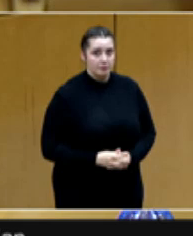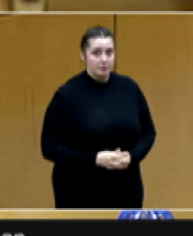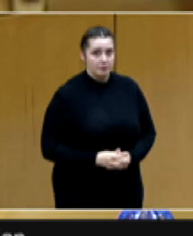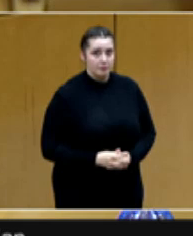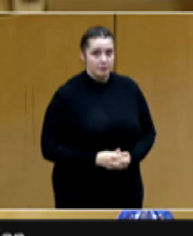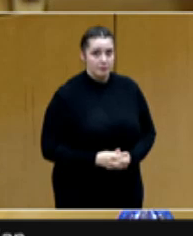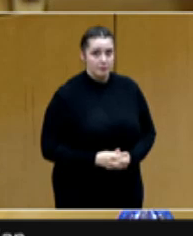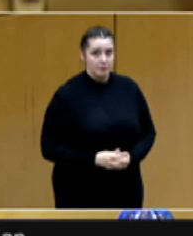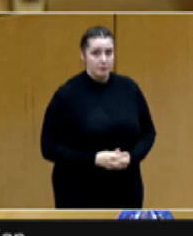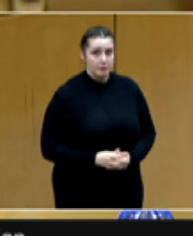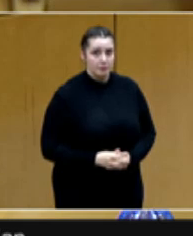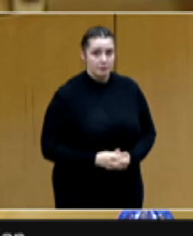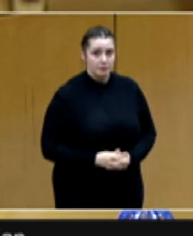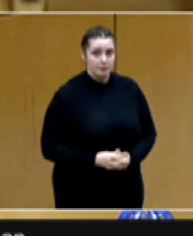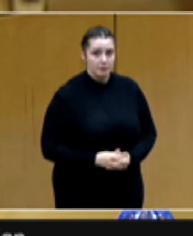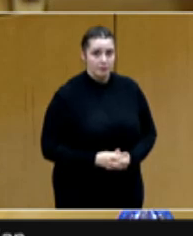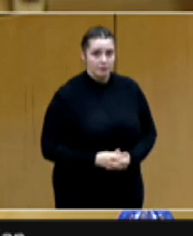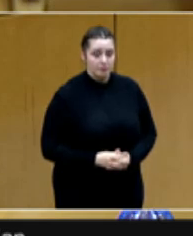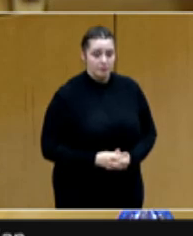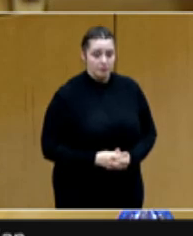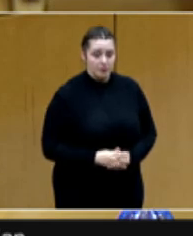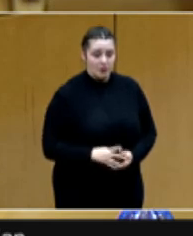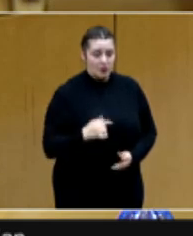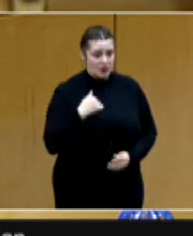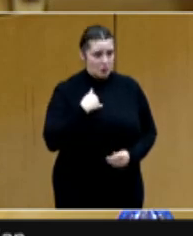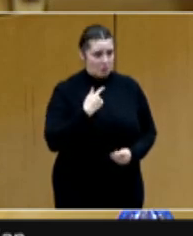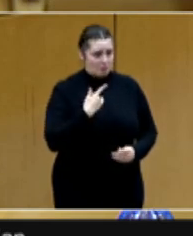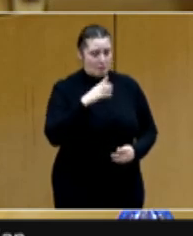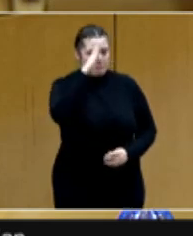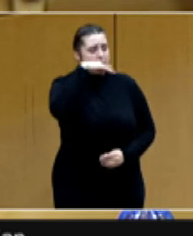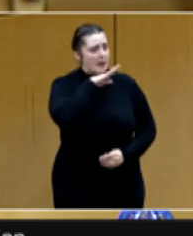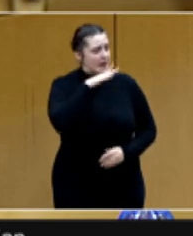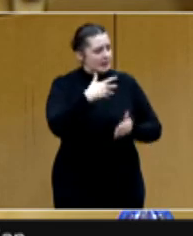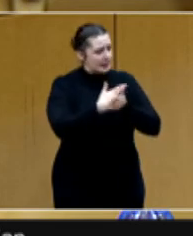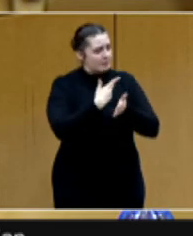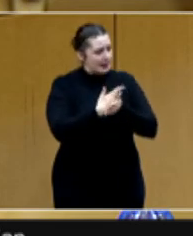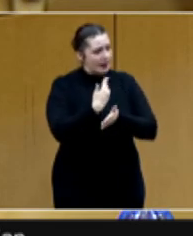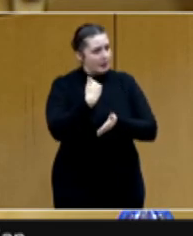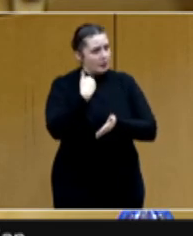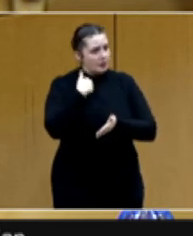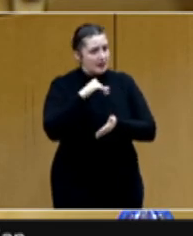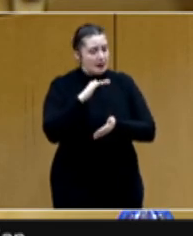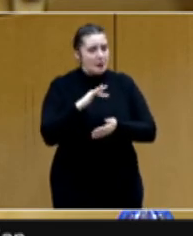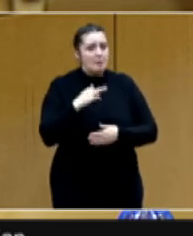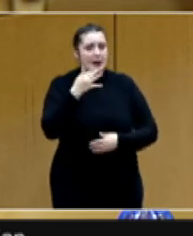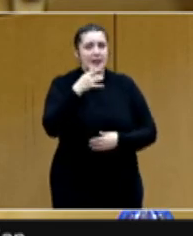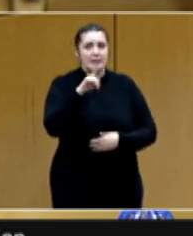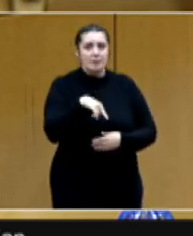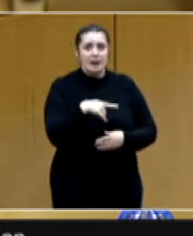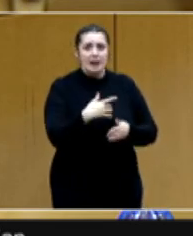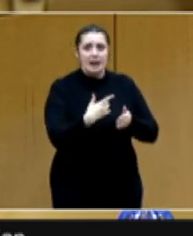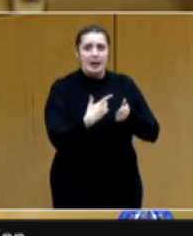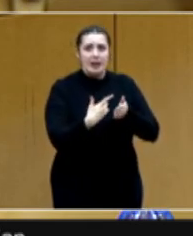lo primero que esto a mí me lo ha aplicado mis padres y también que también que me ha explicado también